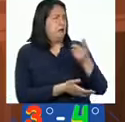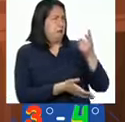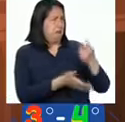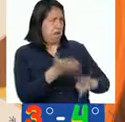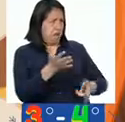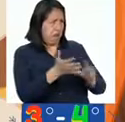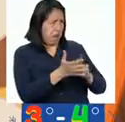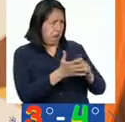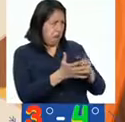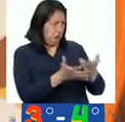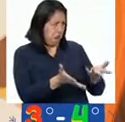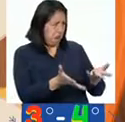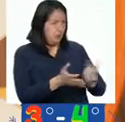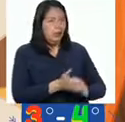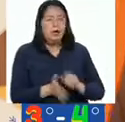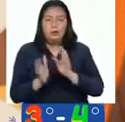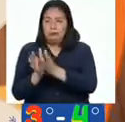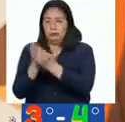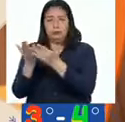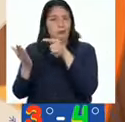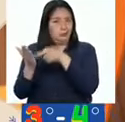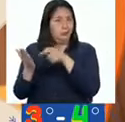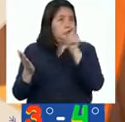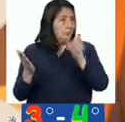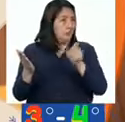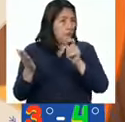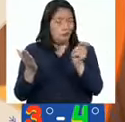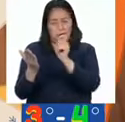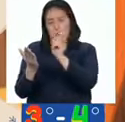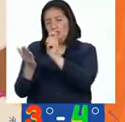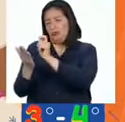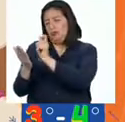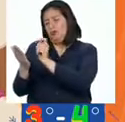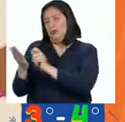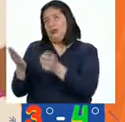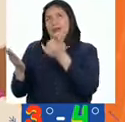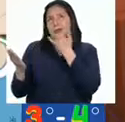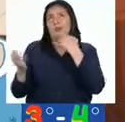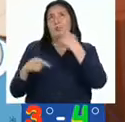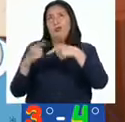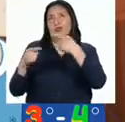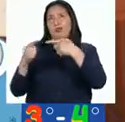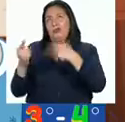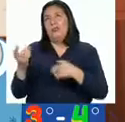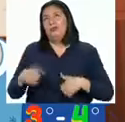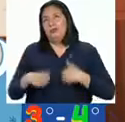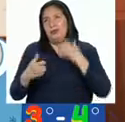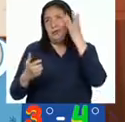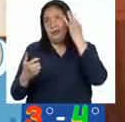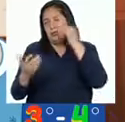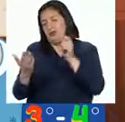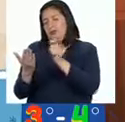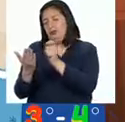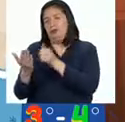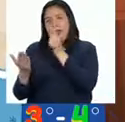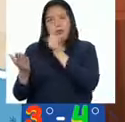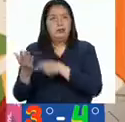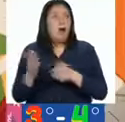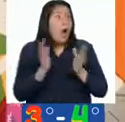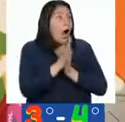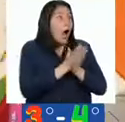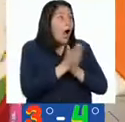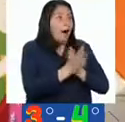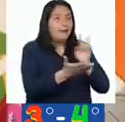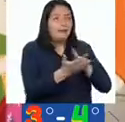es eso? Es un cuaderno donde la gente anota las cosas que le van pasando día a día. Y sus secretos. ¡Oh!